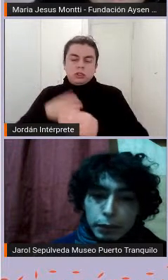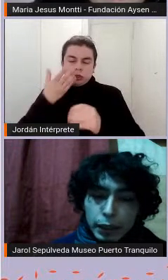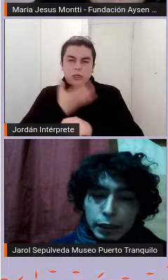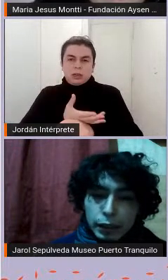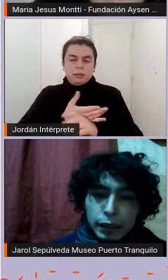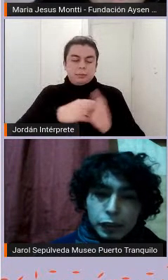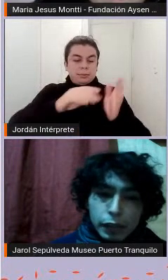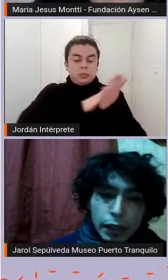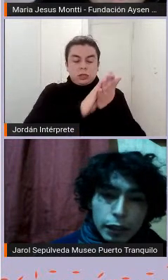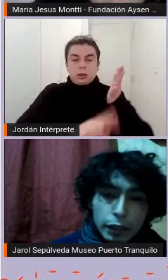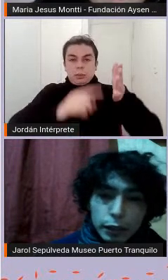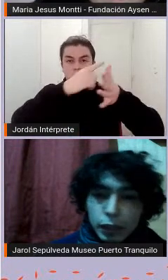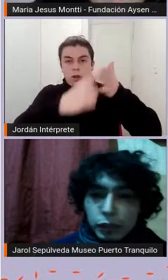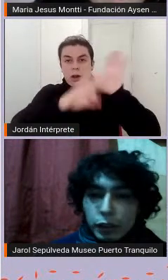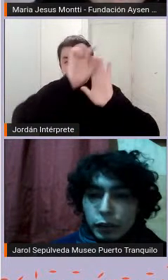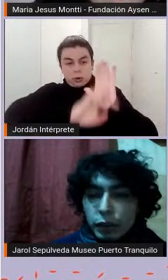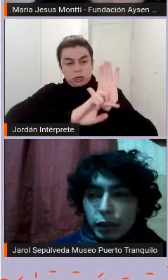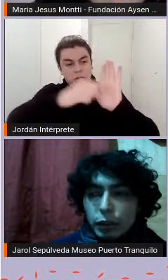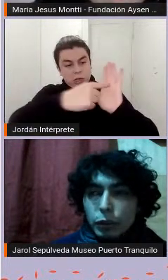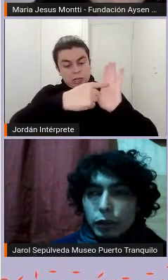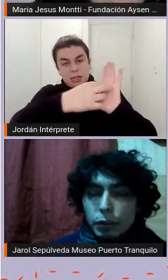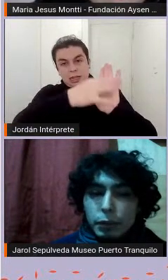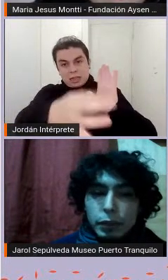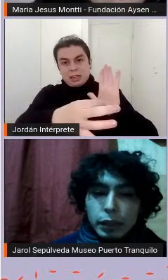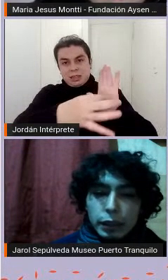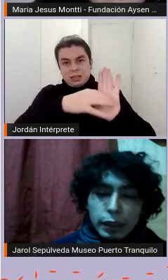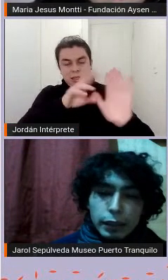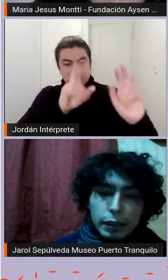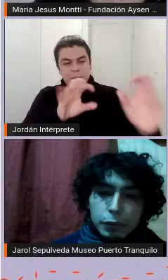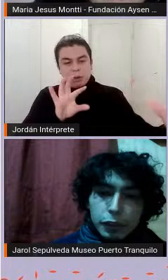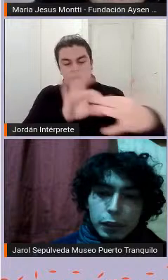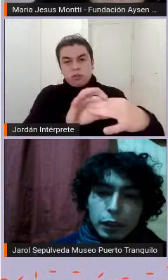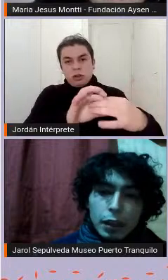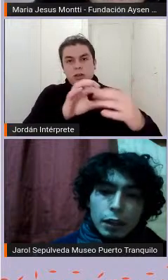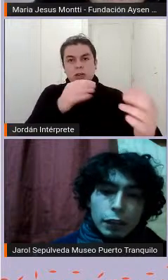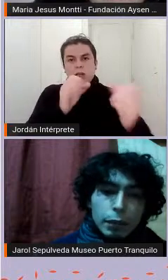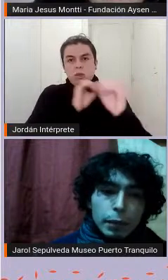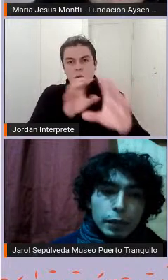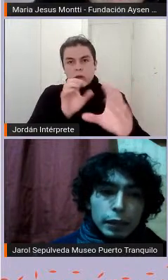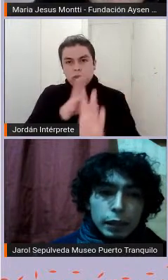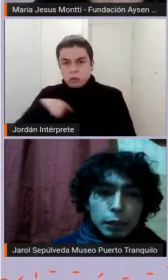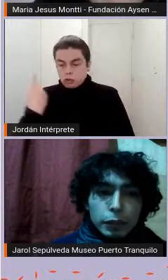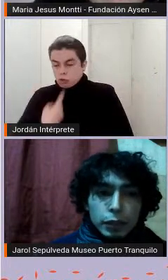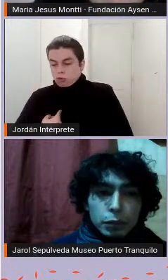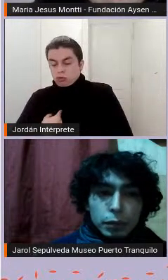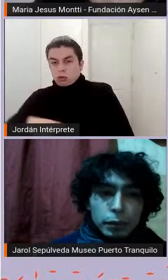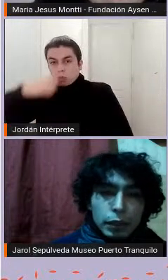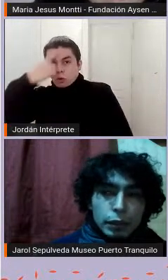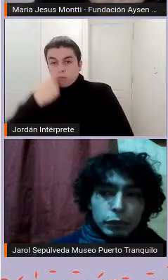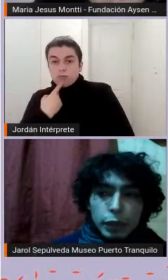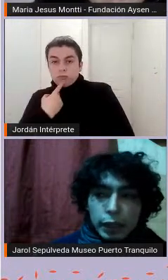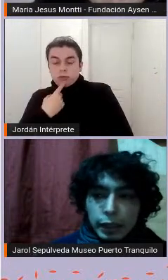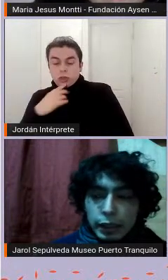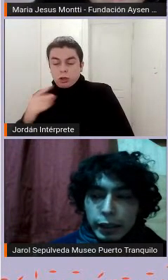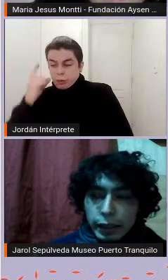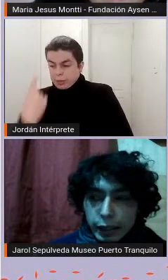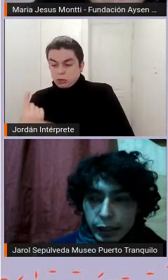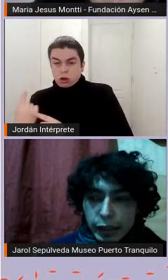proyecto misma que está relacionada con la educación en donde uno de los mismos integrantes del museo forma parte del equipo ejecutor, por la cual